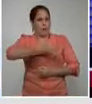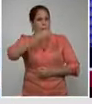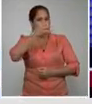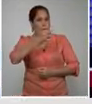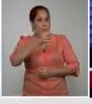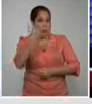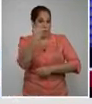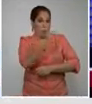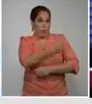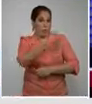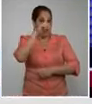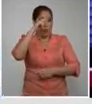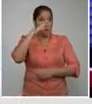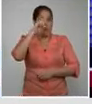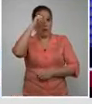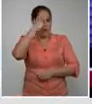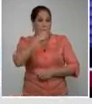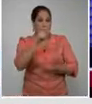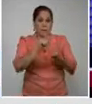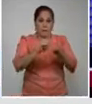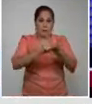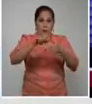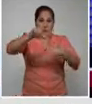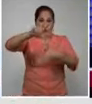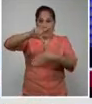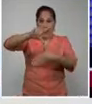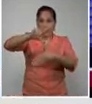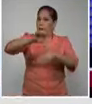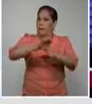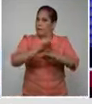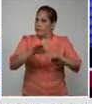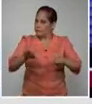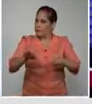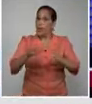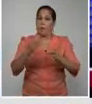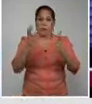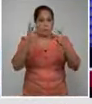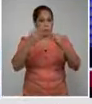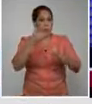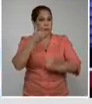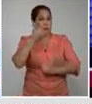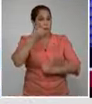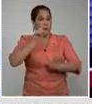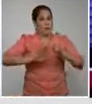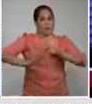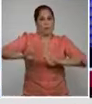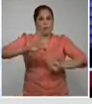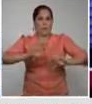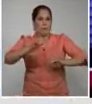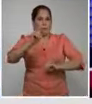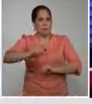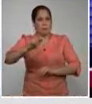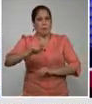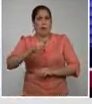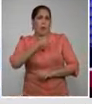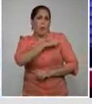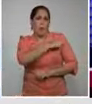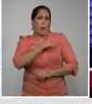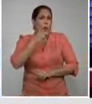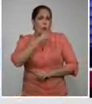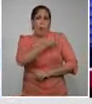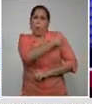vacunal anti-COVID-19 que se inscribió en América Latina, ya está dando muchísimos resultados sin reacciones adversas. Hay